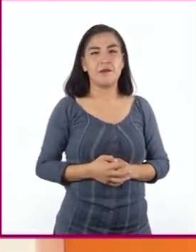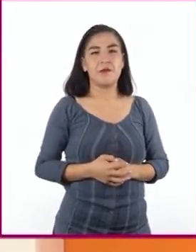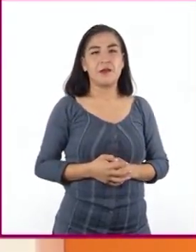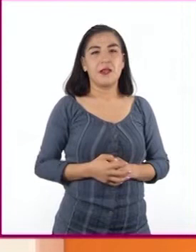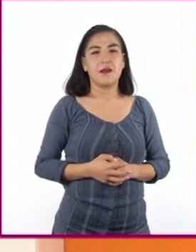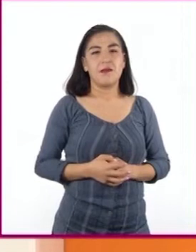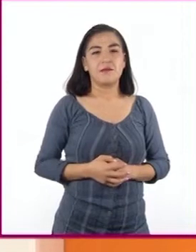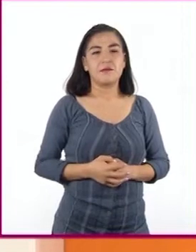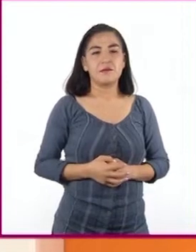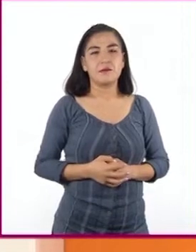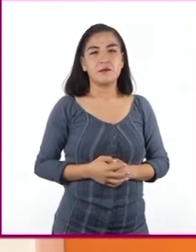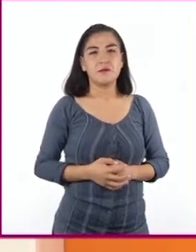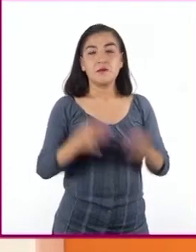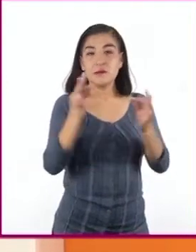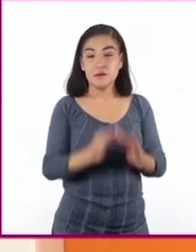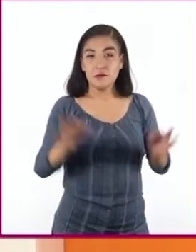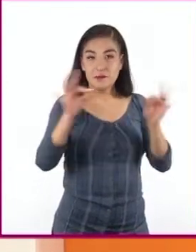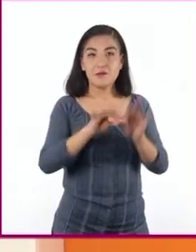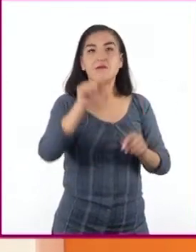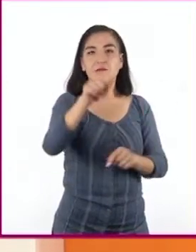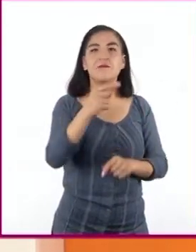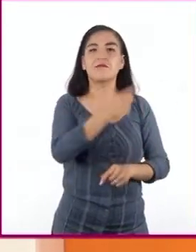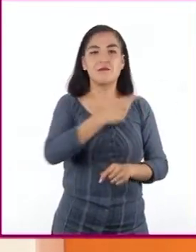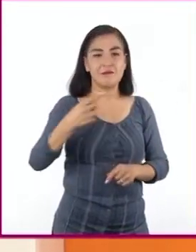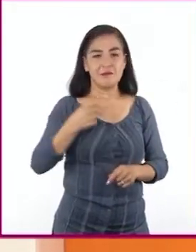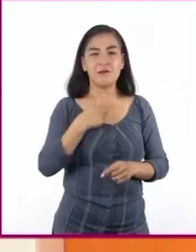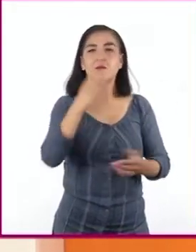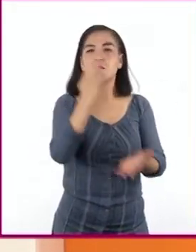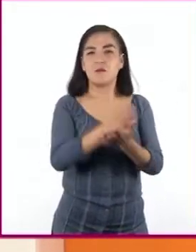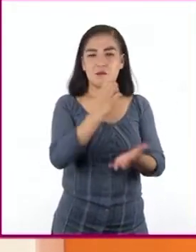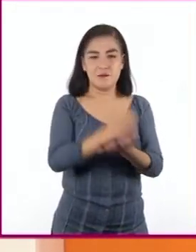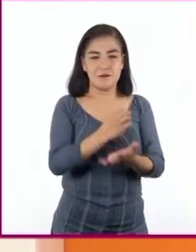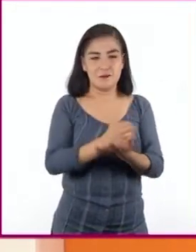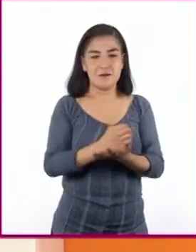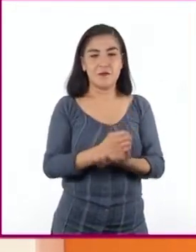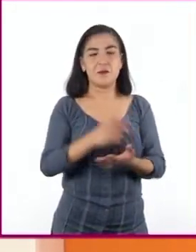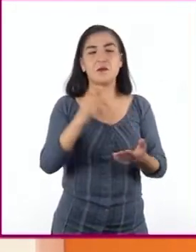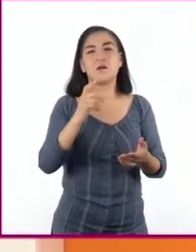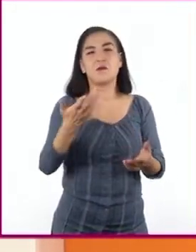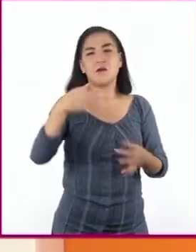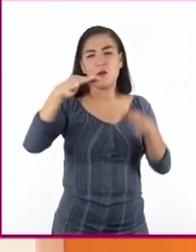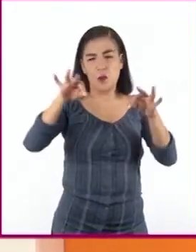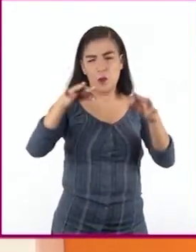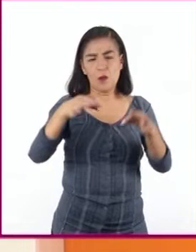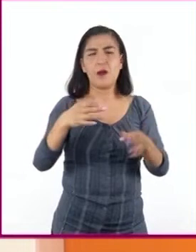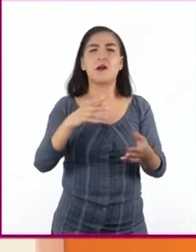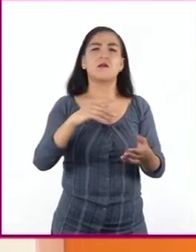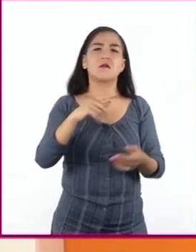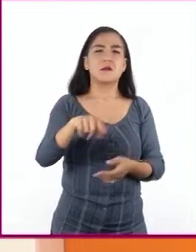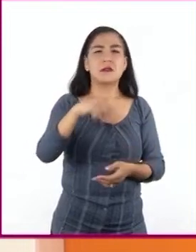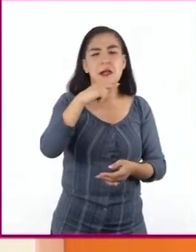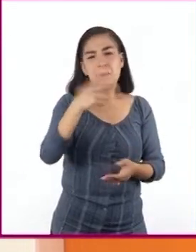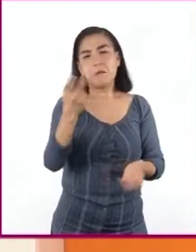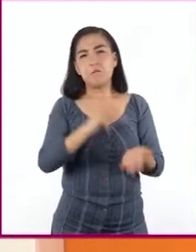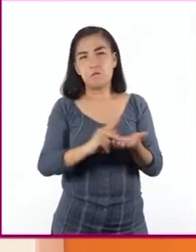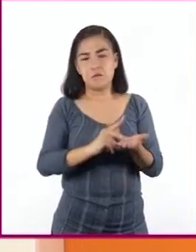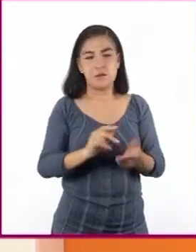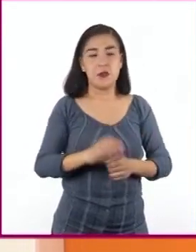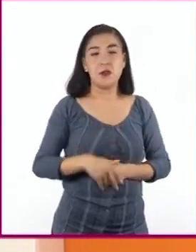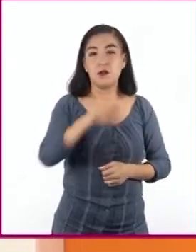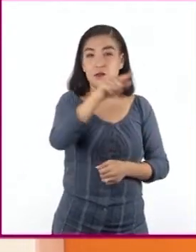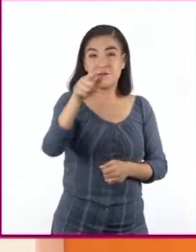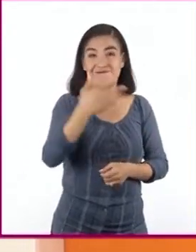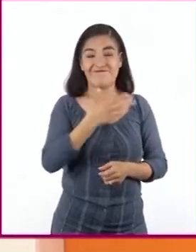Es importante que tengan consigo su cuaderno de notas, bolígrafo o lápiz. Si tienen discapacidad